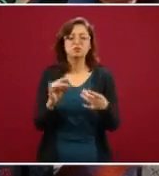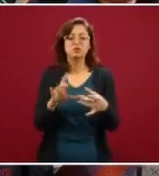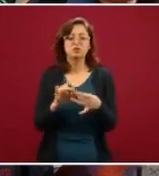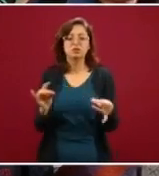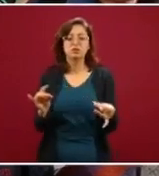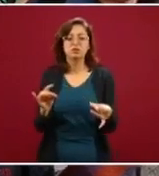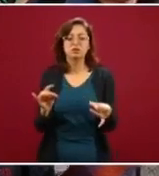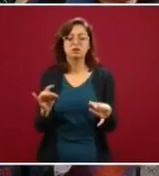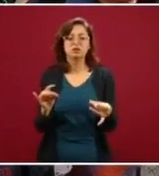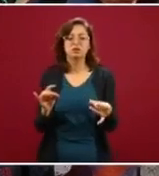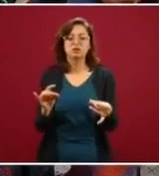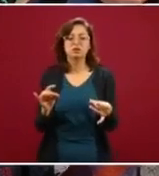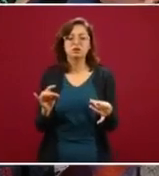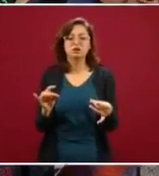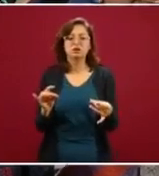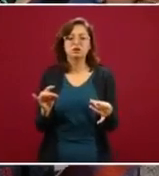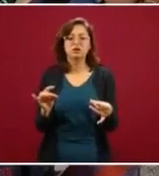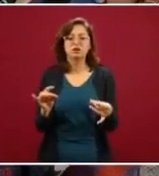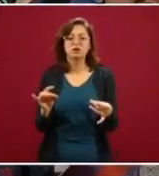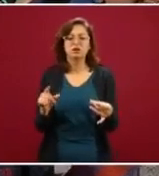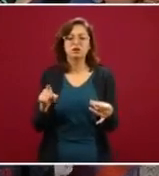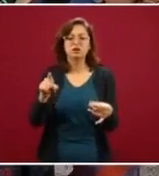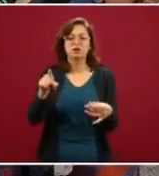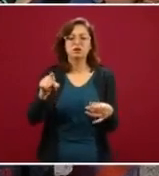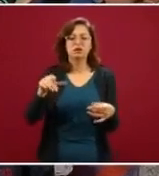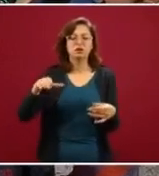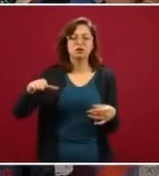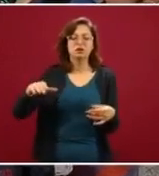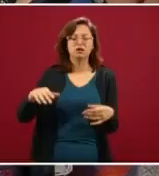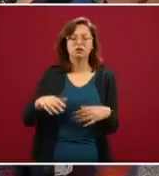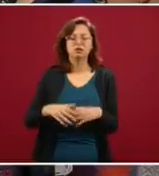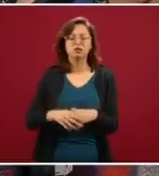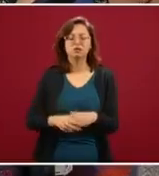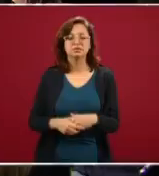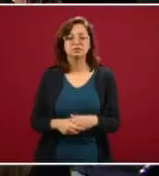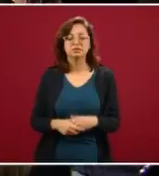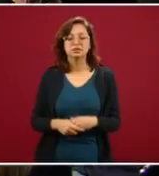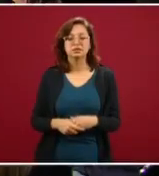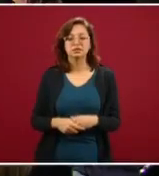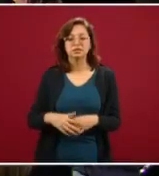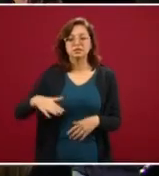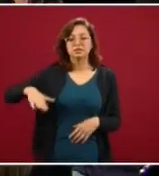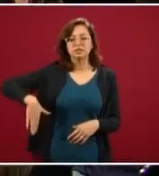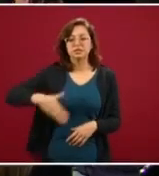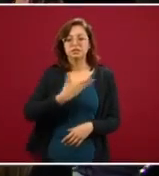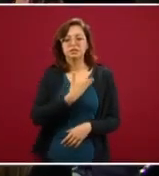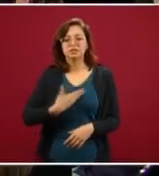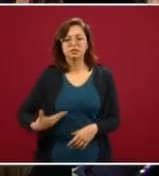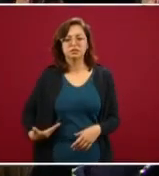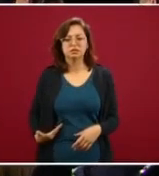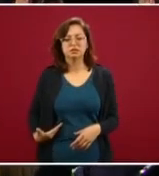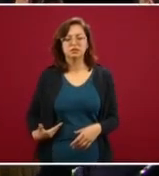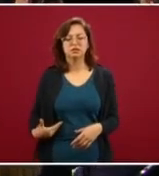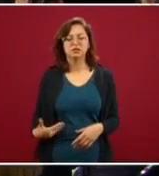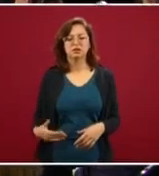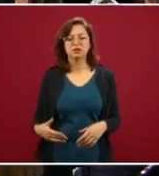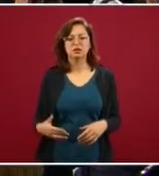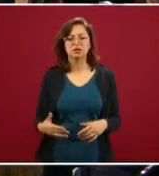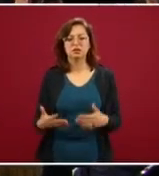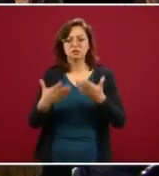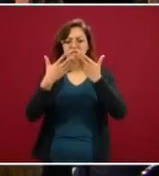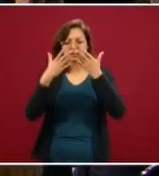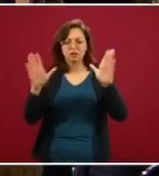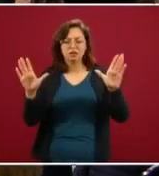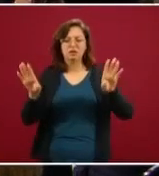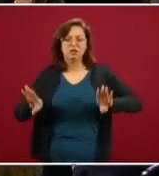esta manera de manifestación, que el señor presidente, pues, con su posición democrática y de